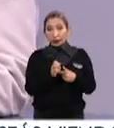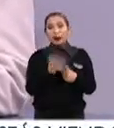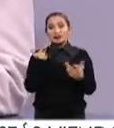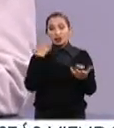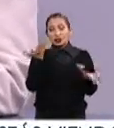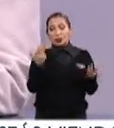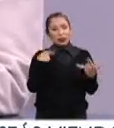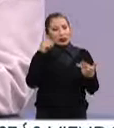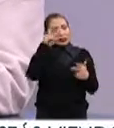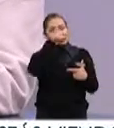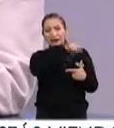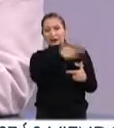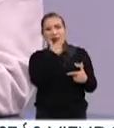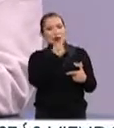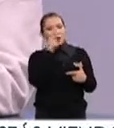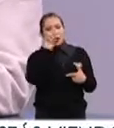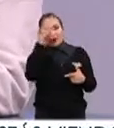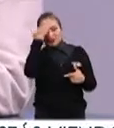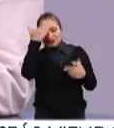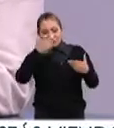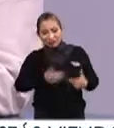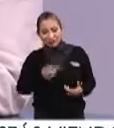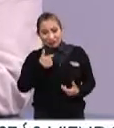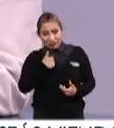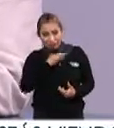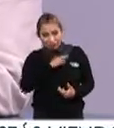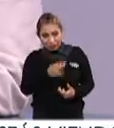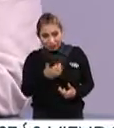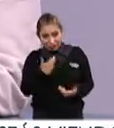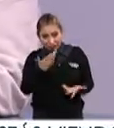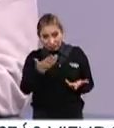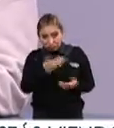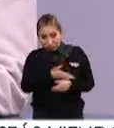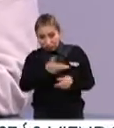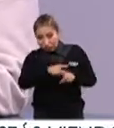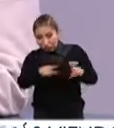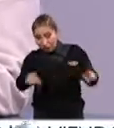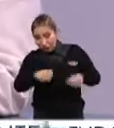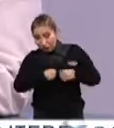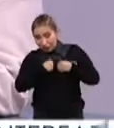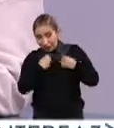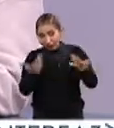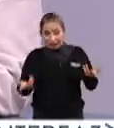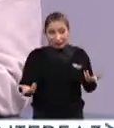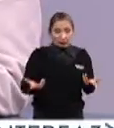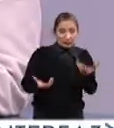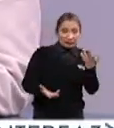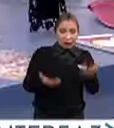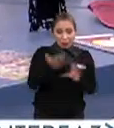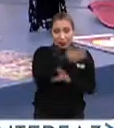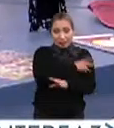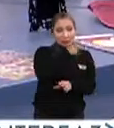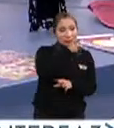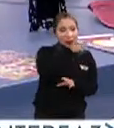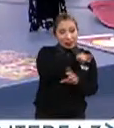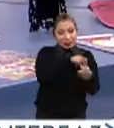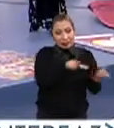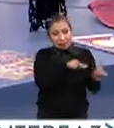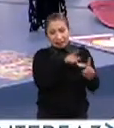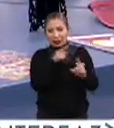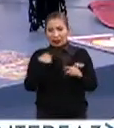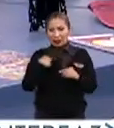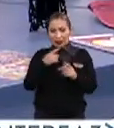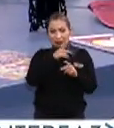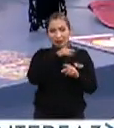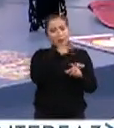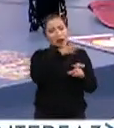es una coyuntura para los varones de reconocernos de que se está viviendo un proceso distinto, ¿no? Por lo menos como fue con nuestros padres. A lo mejor